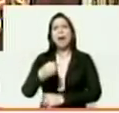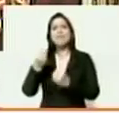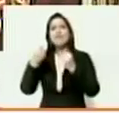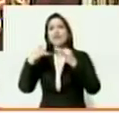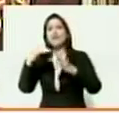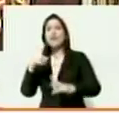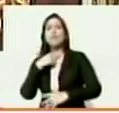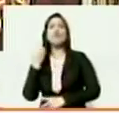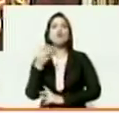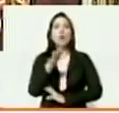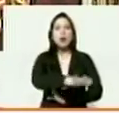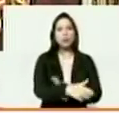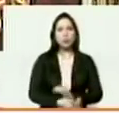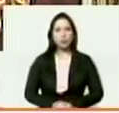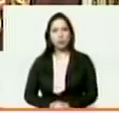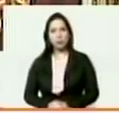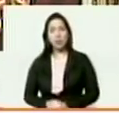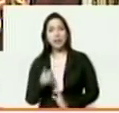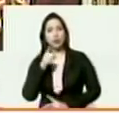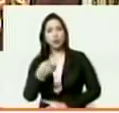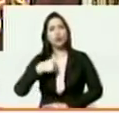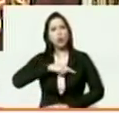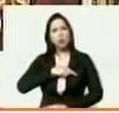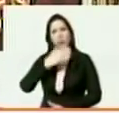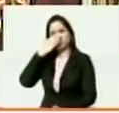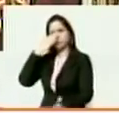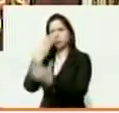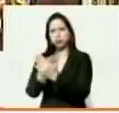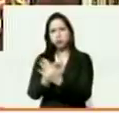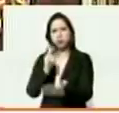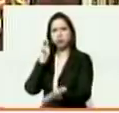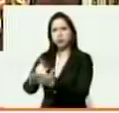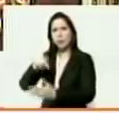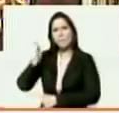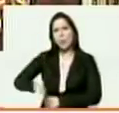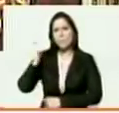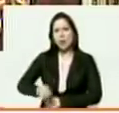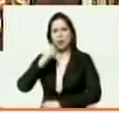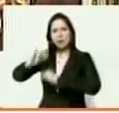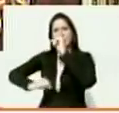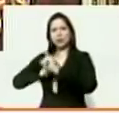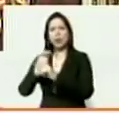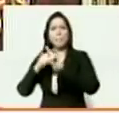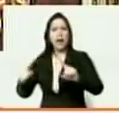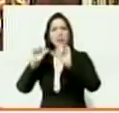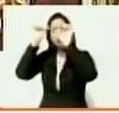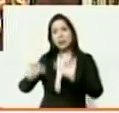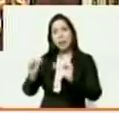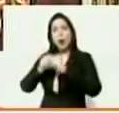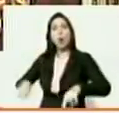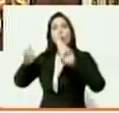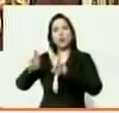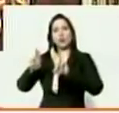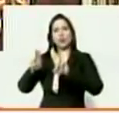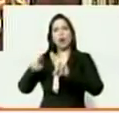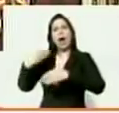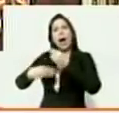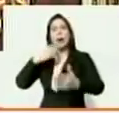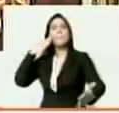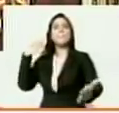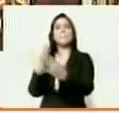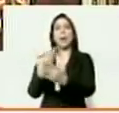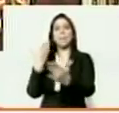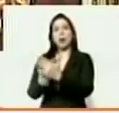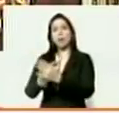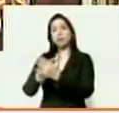muertos. Y por eso hemos ido a la Corte Penal Internacional para que el sistema de Naciones Unidas haga valer el derecho